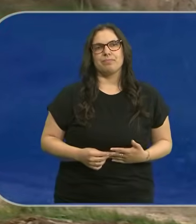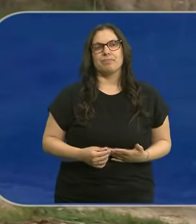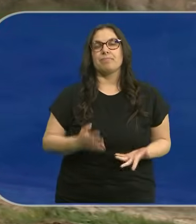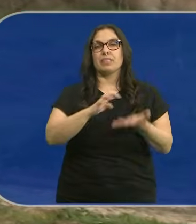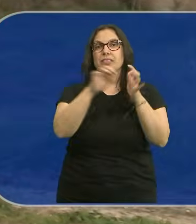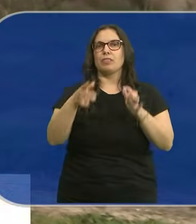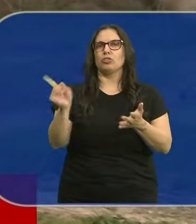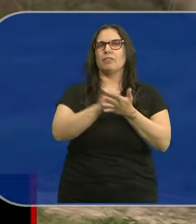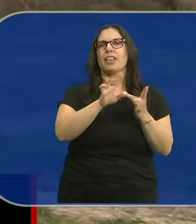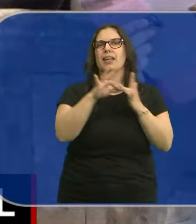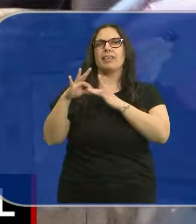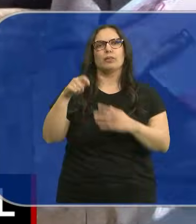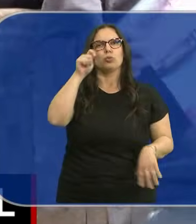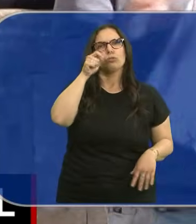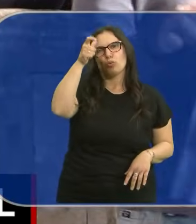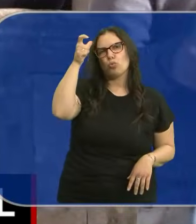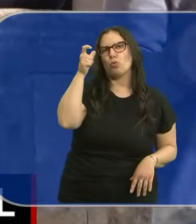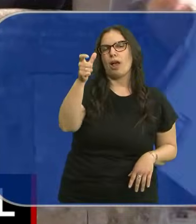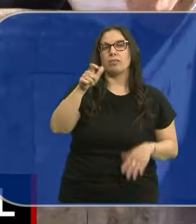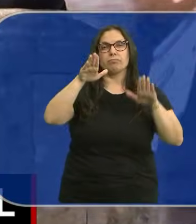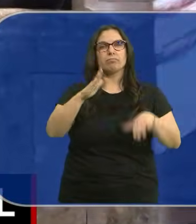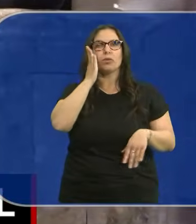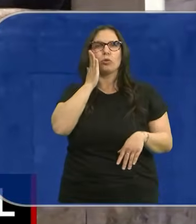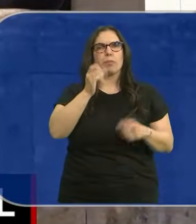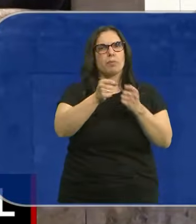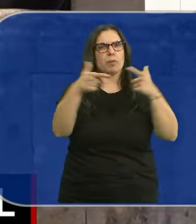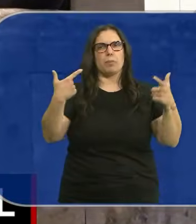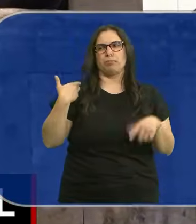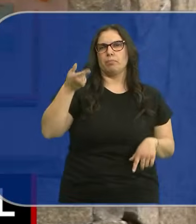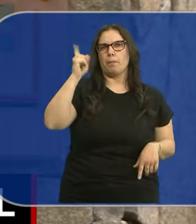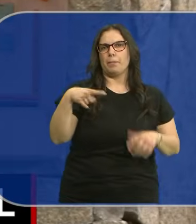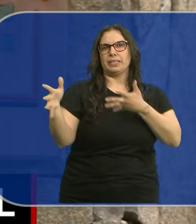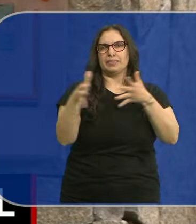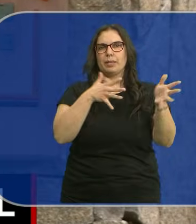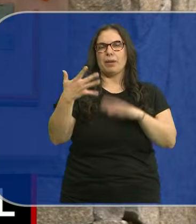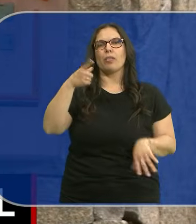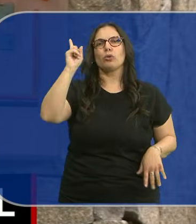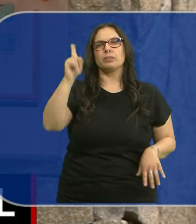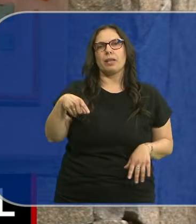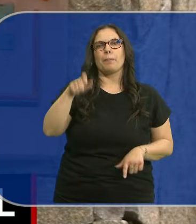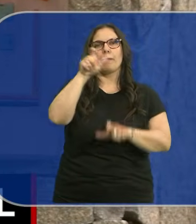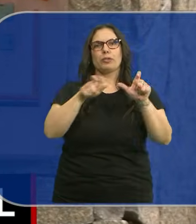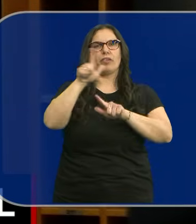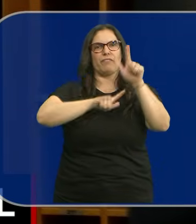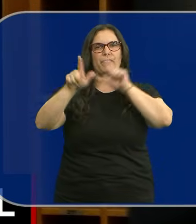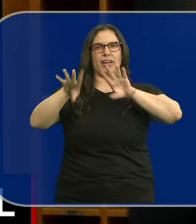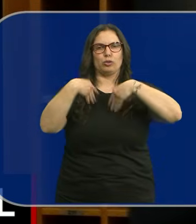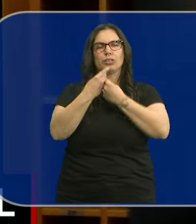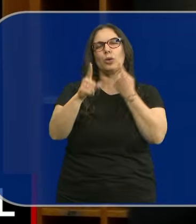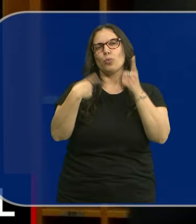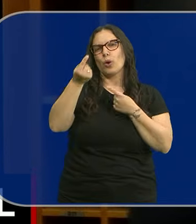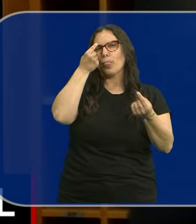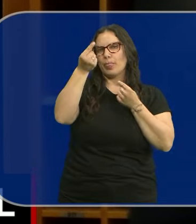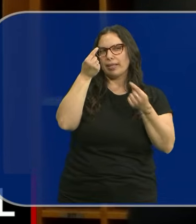Castilla y León vuelve a ser líder en turismo rural. Las pernoctaciones han crecido el pasado mes de marzo, también el número de viajeros. Luego conoceremos con